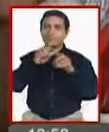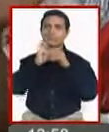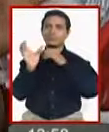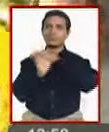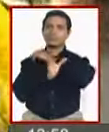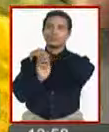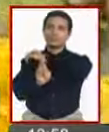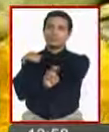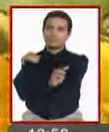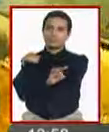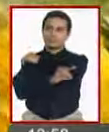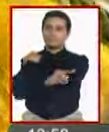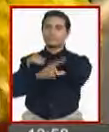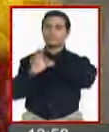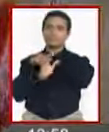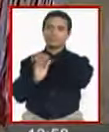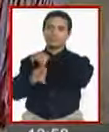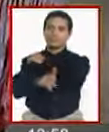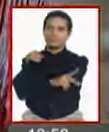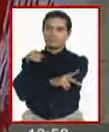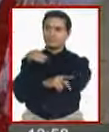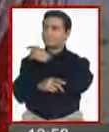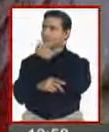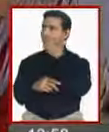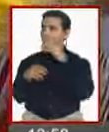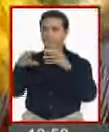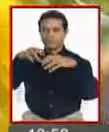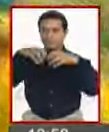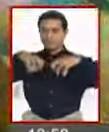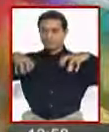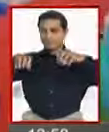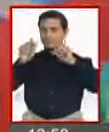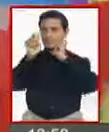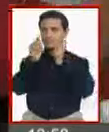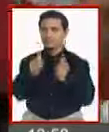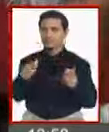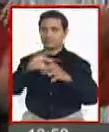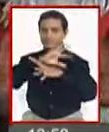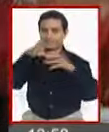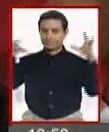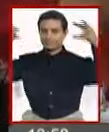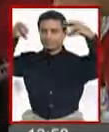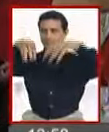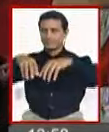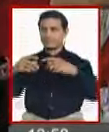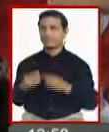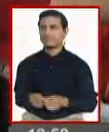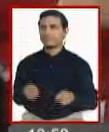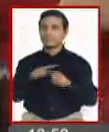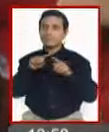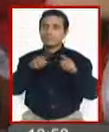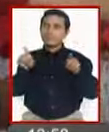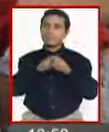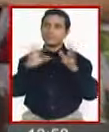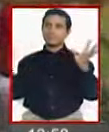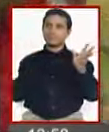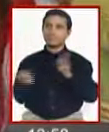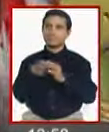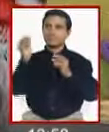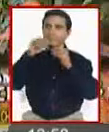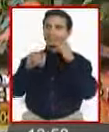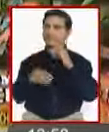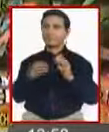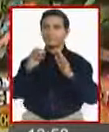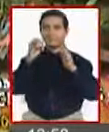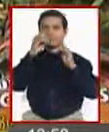compadres. Lleva una masita bien grande, bien voluminosa, con sus adornos, como la ven ustedes, su serpentina, su bandera. Y lleva también aquí